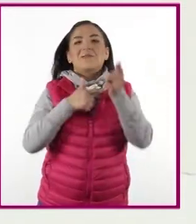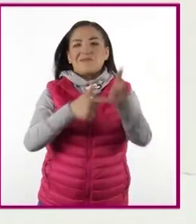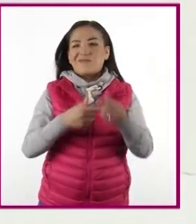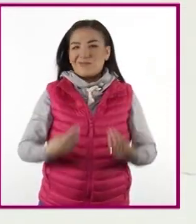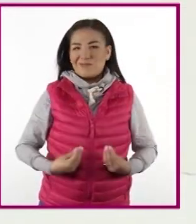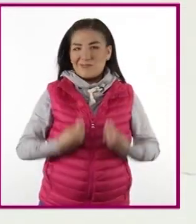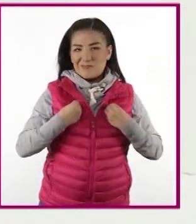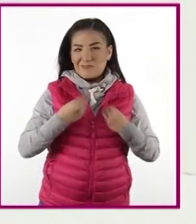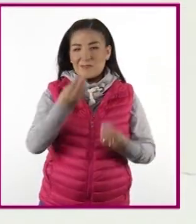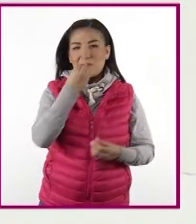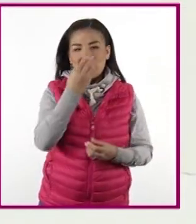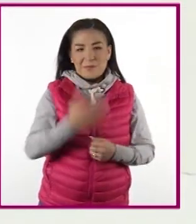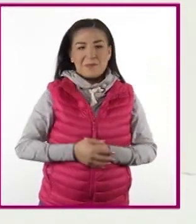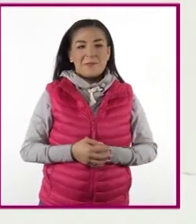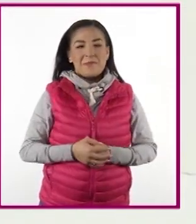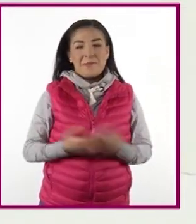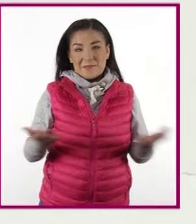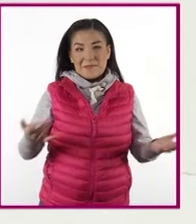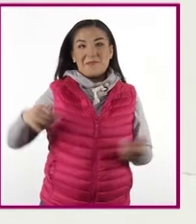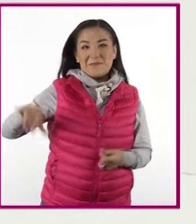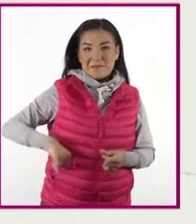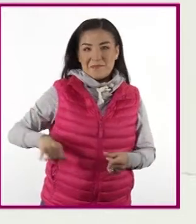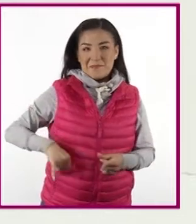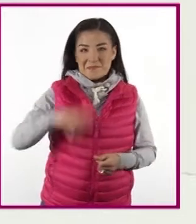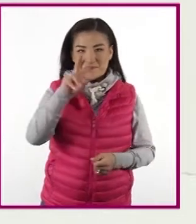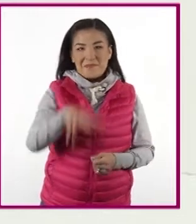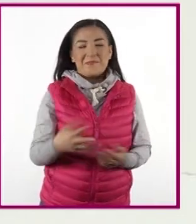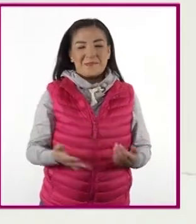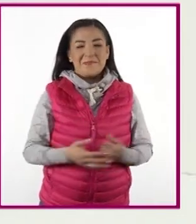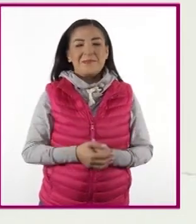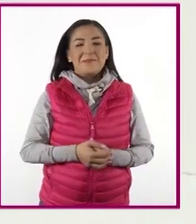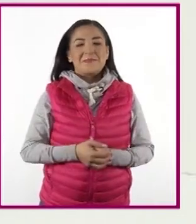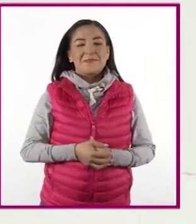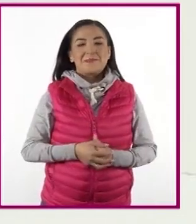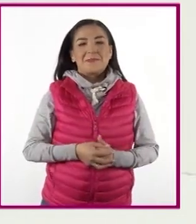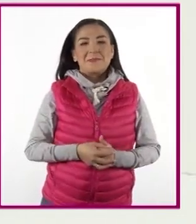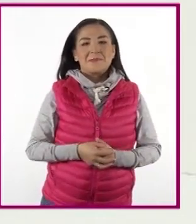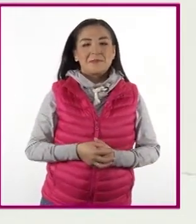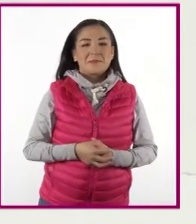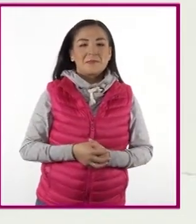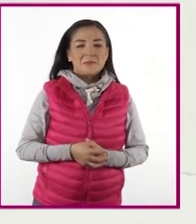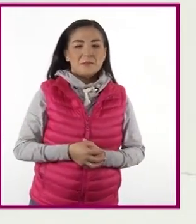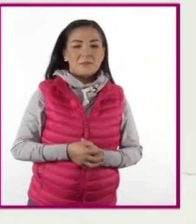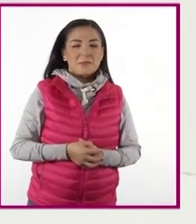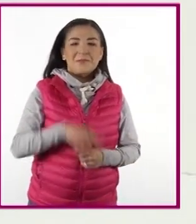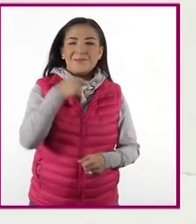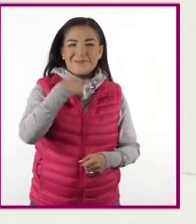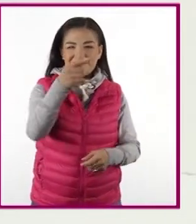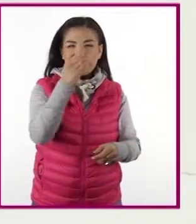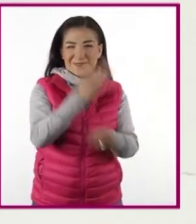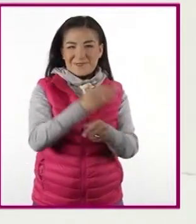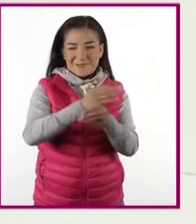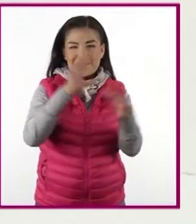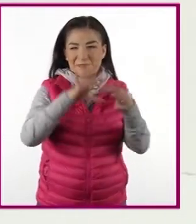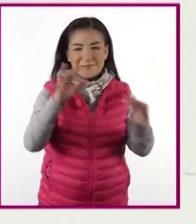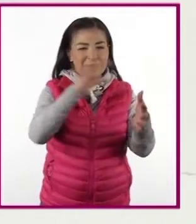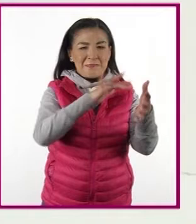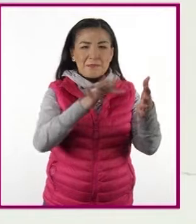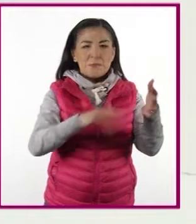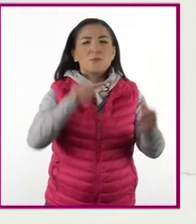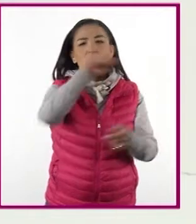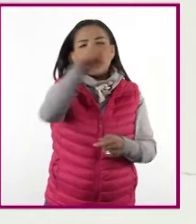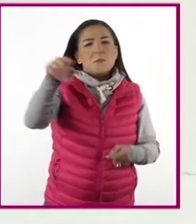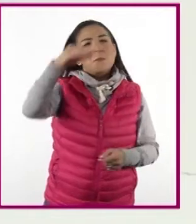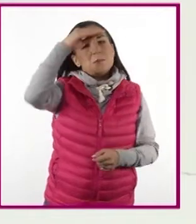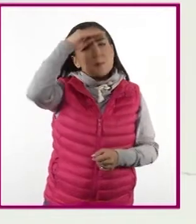sostenerse. Bastante interesante, ¿no lo creen? Pues bien, con base en la lectura les invito a reflexionar acerca